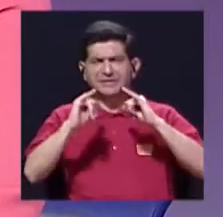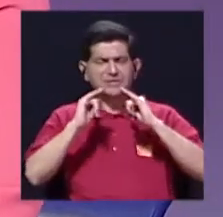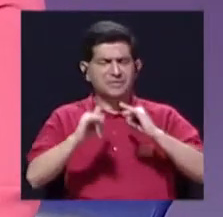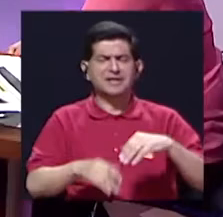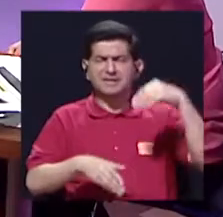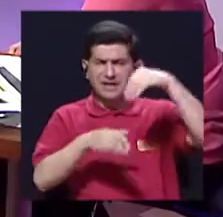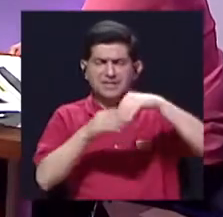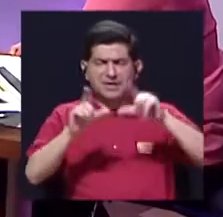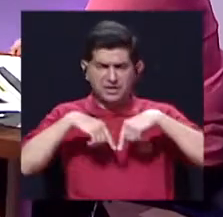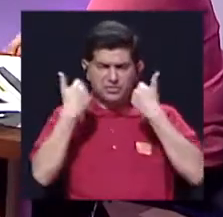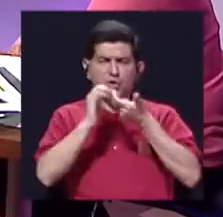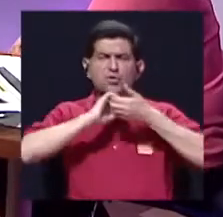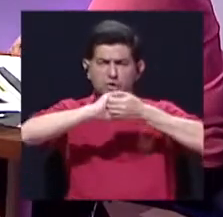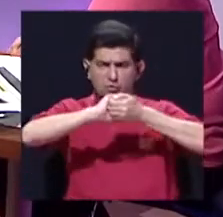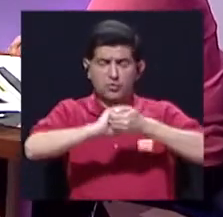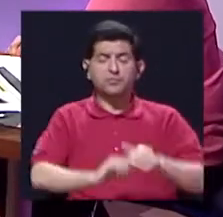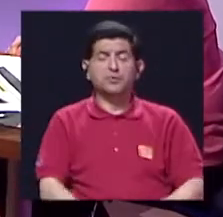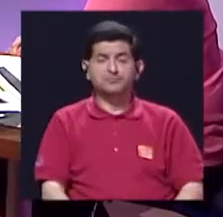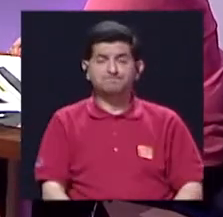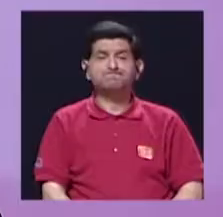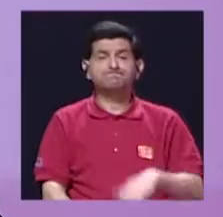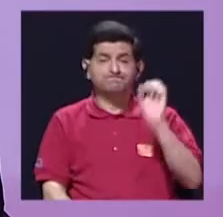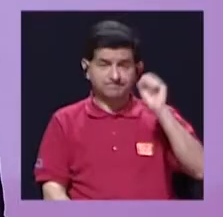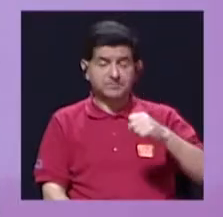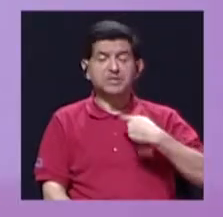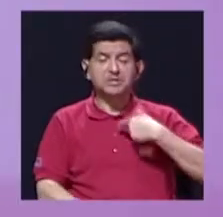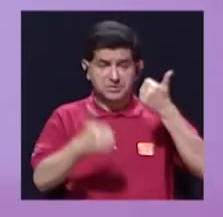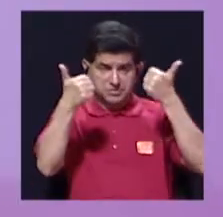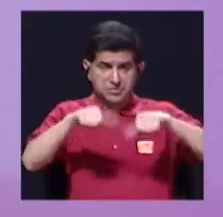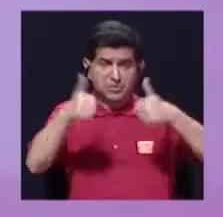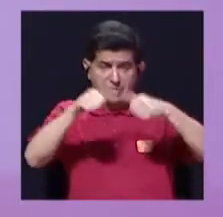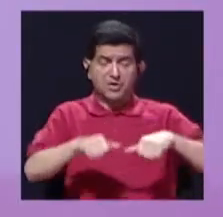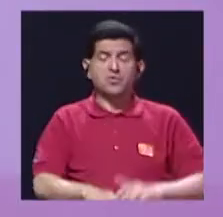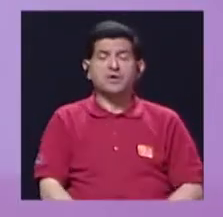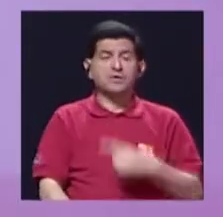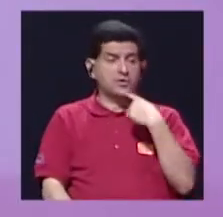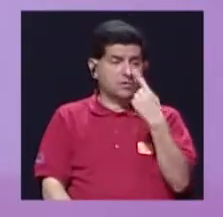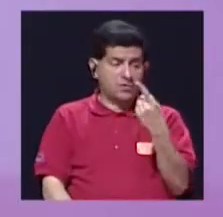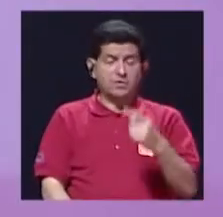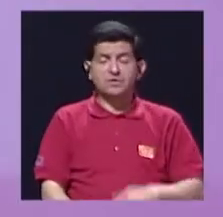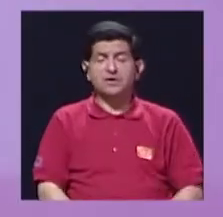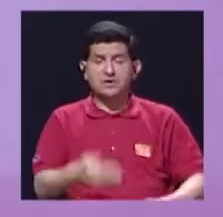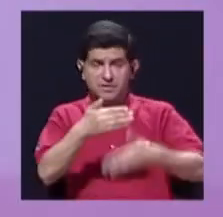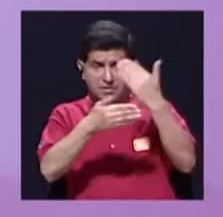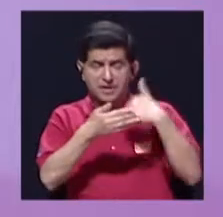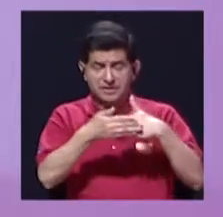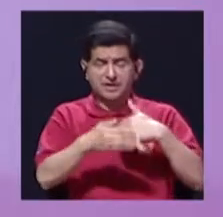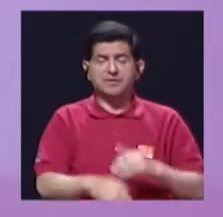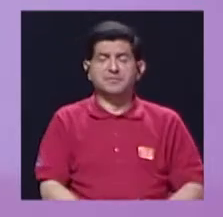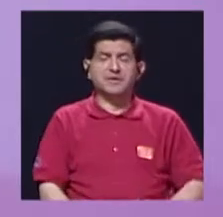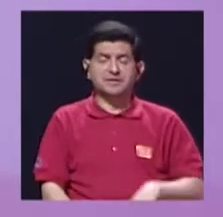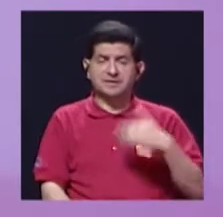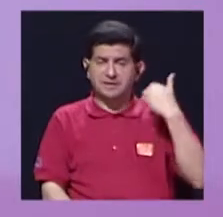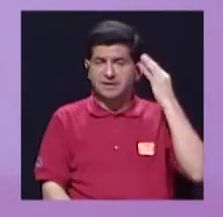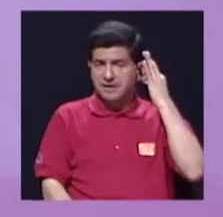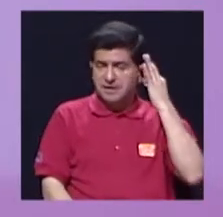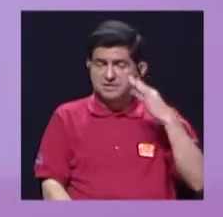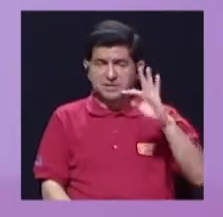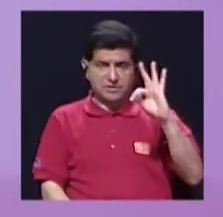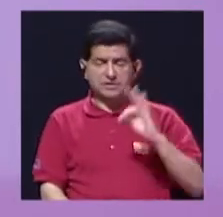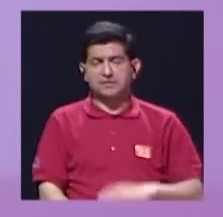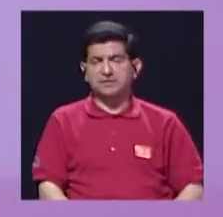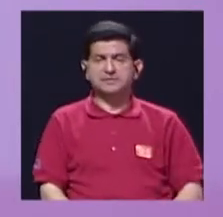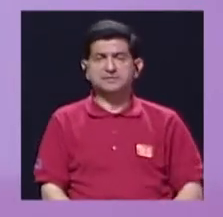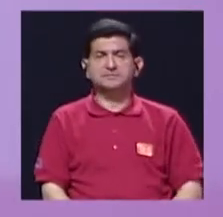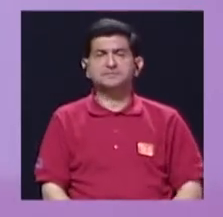cooperativo. Definitivamente, yo no puedo estar más de acuerdo con doña Thais con todo lo que acaba de decir. Incluso yo creo